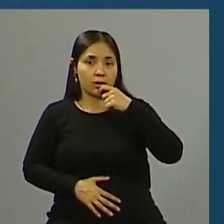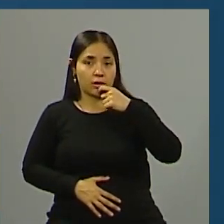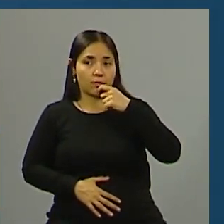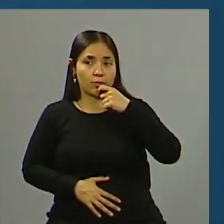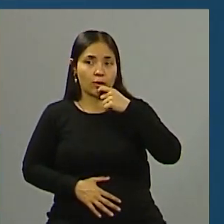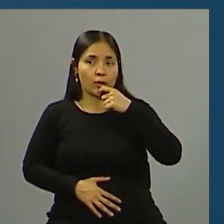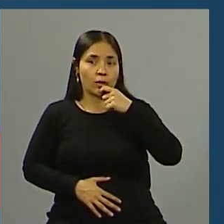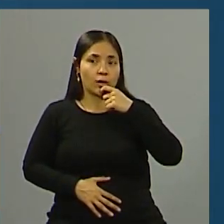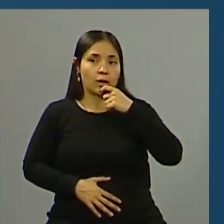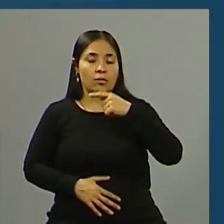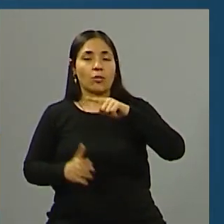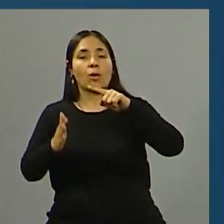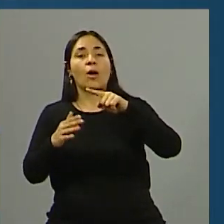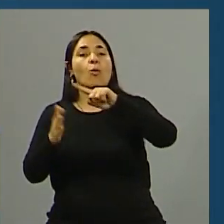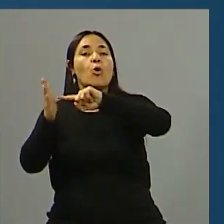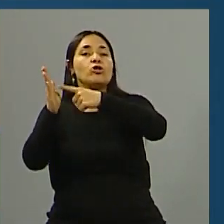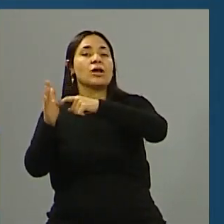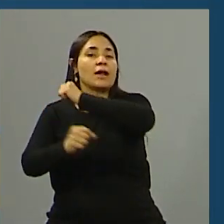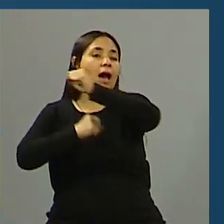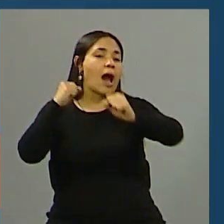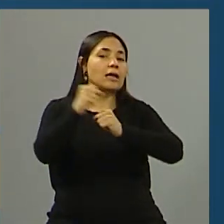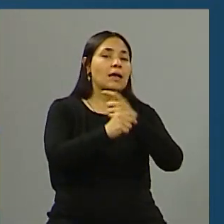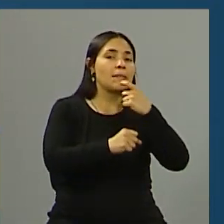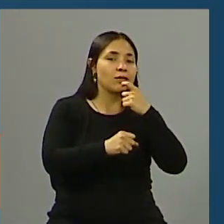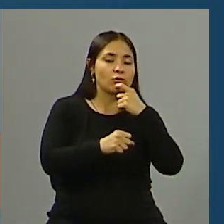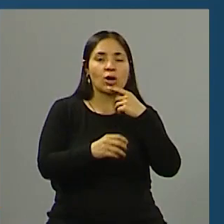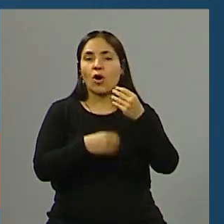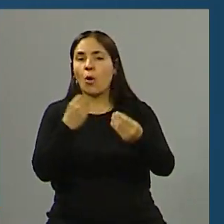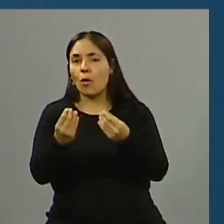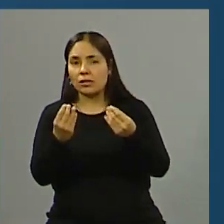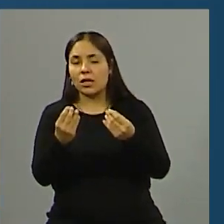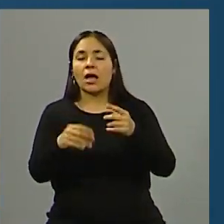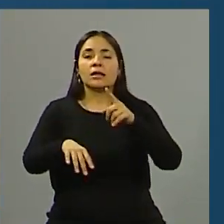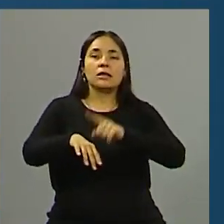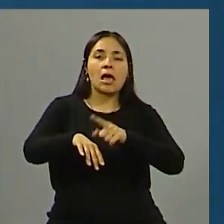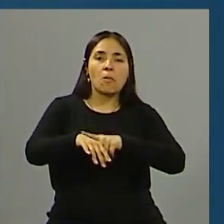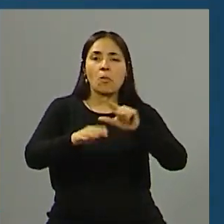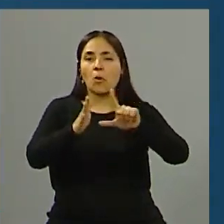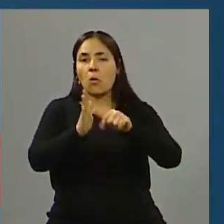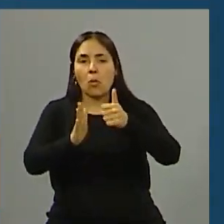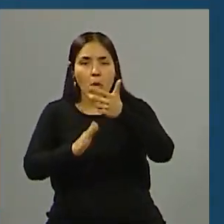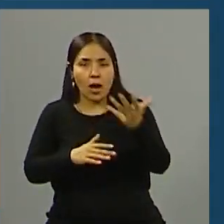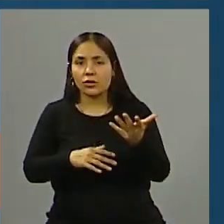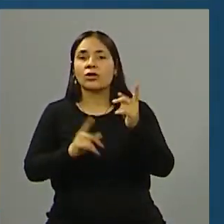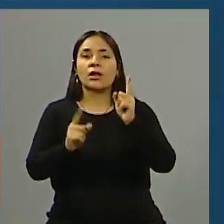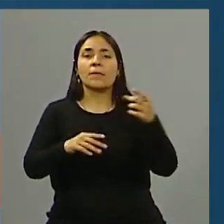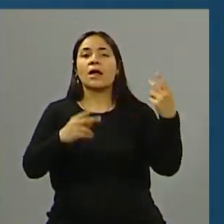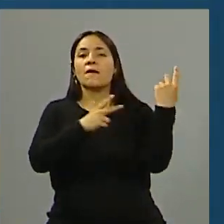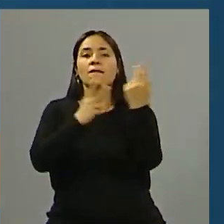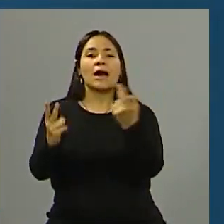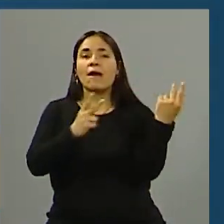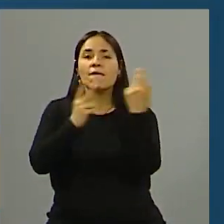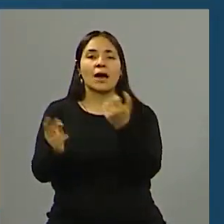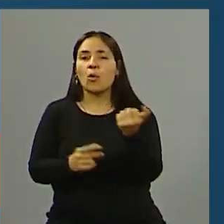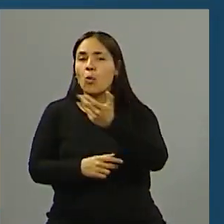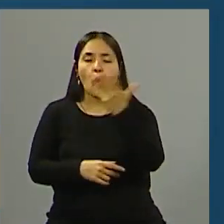de desde Retiro a Mendoza? ¿Cómo es? ¿Cada cuánto? ¿Y cuál es el objetivo más próximo que tienen en cuanto a frecuencia también? Hoy